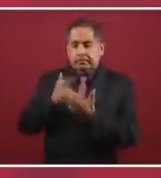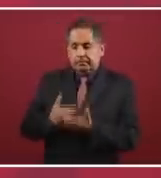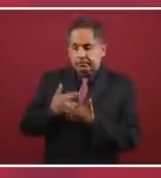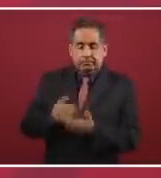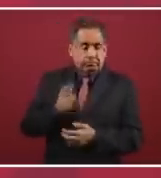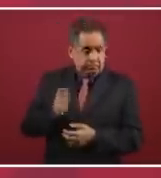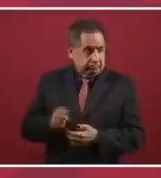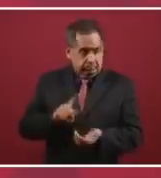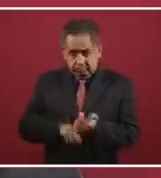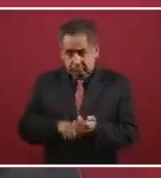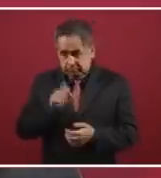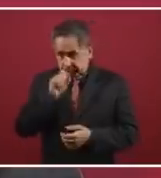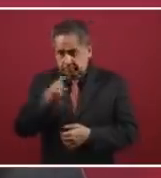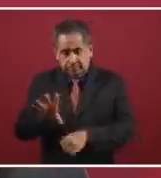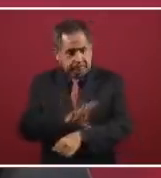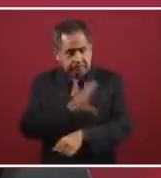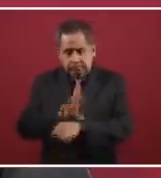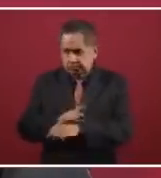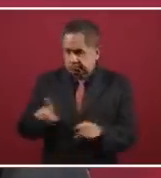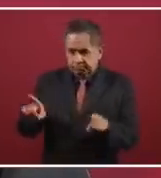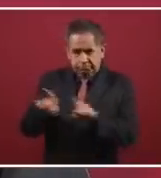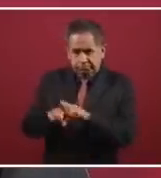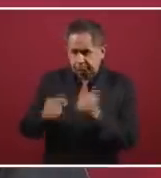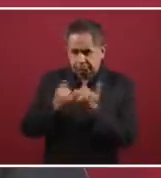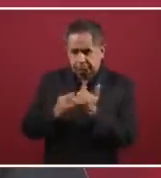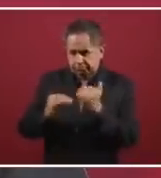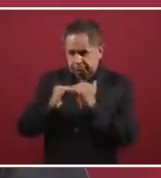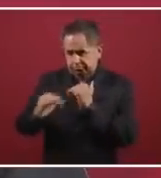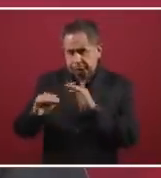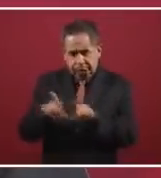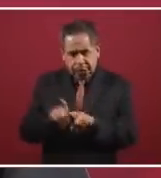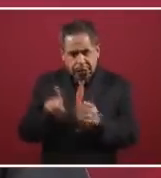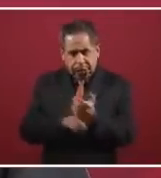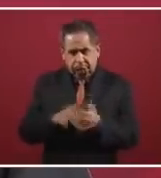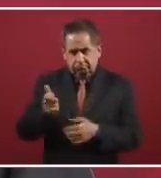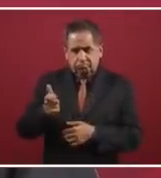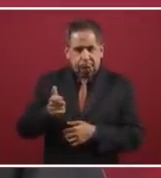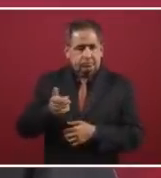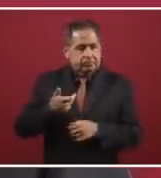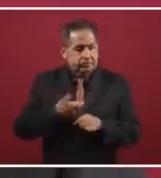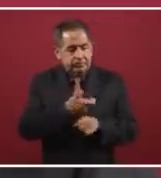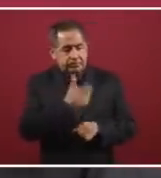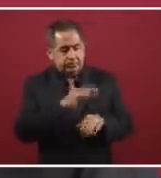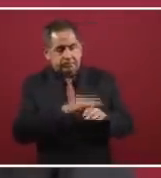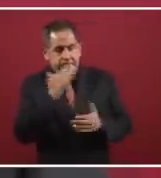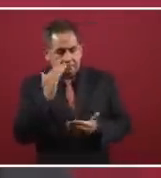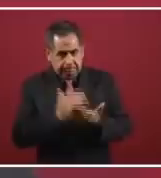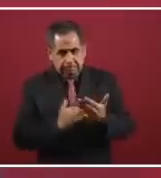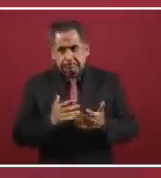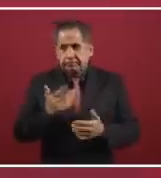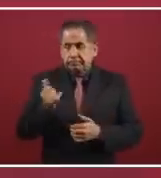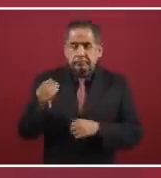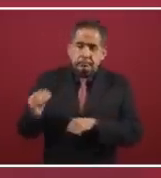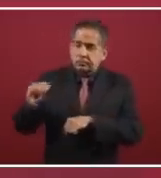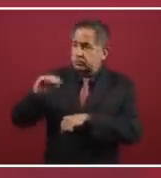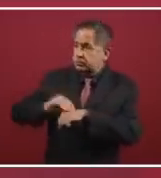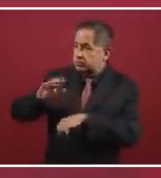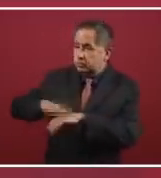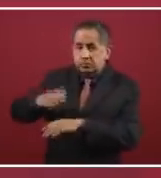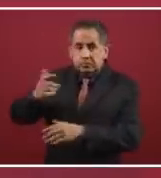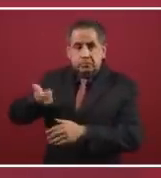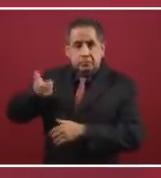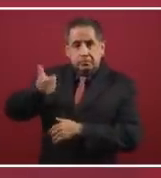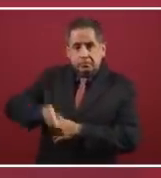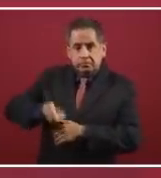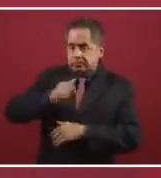produzca energía eléctrica con menos costos y no aumenten